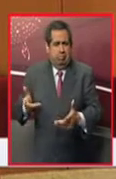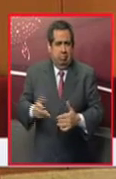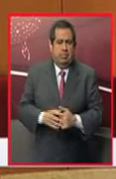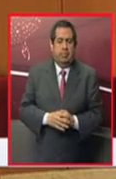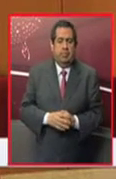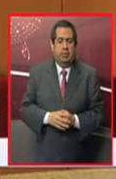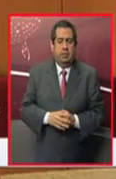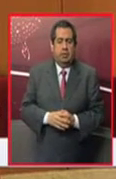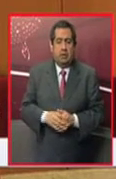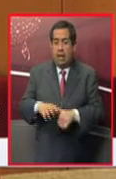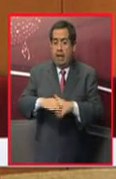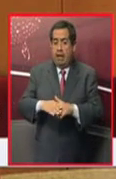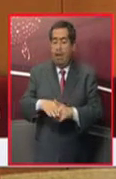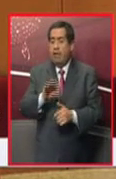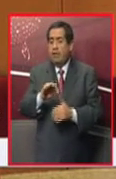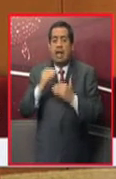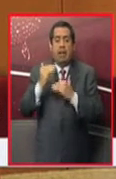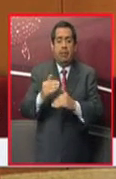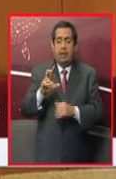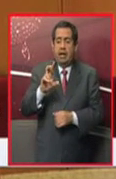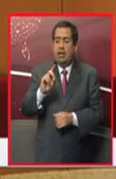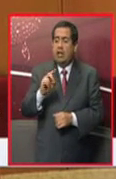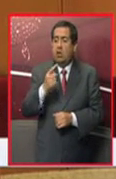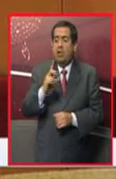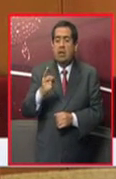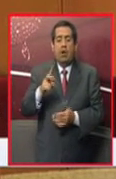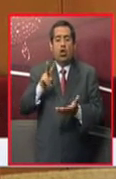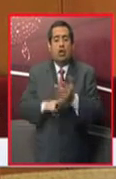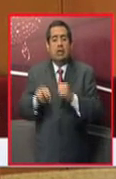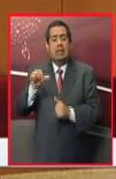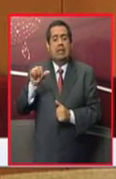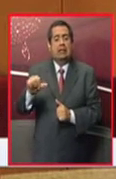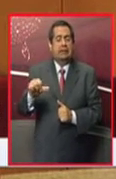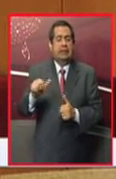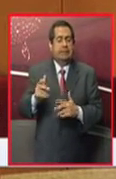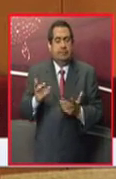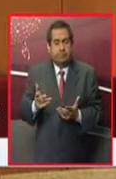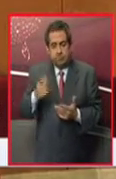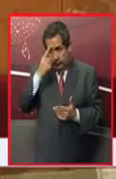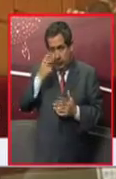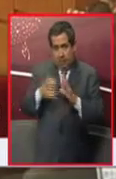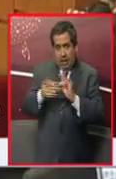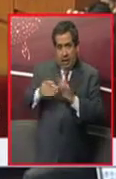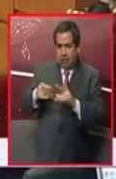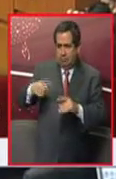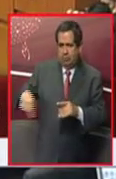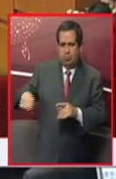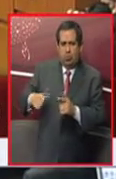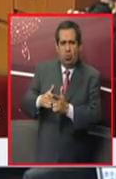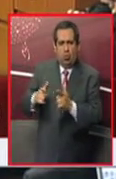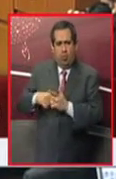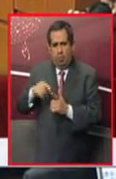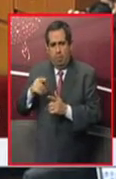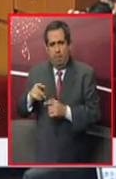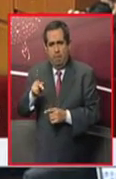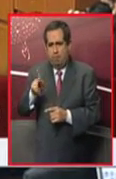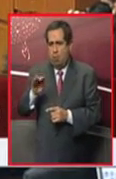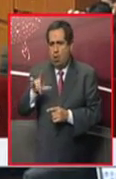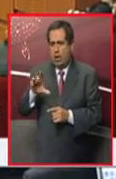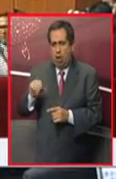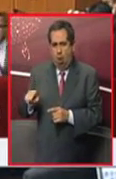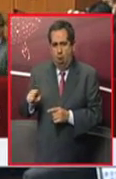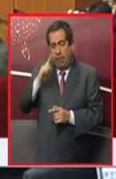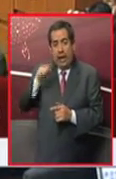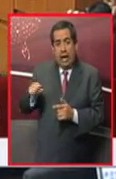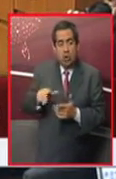El señalar como fecha límite el 31 de diciembre del 2016 para estos medios públicos, para que transiten